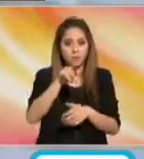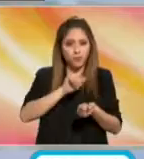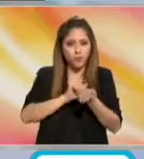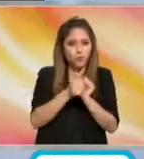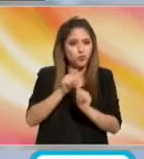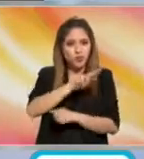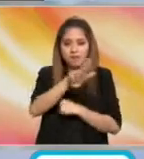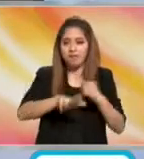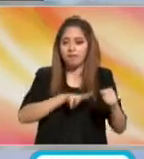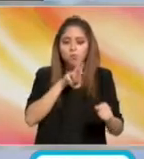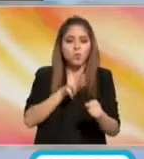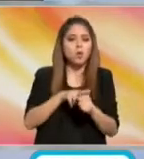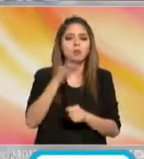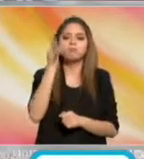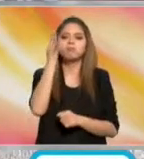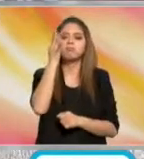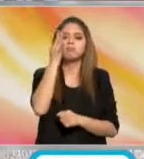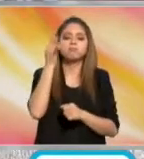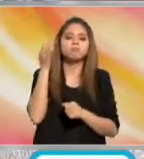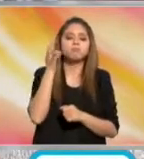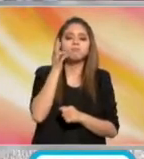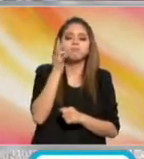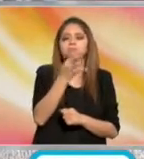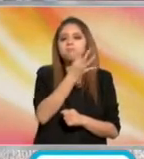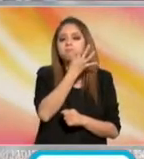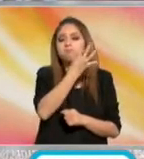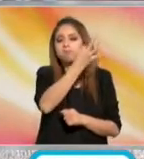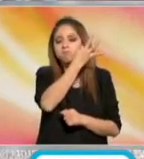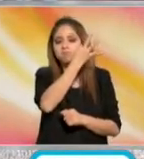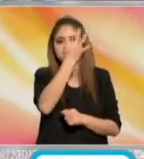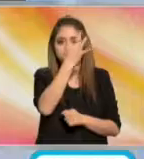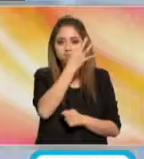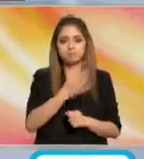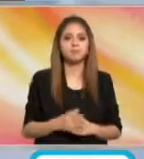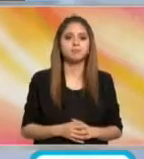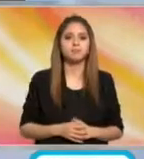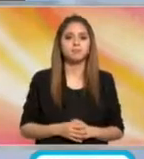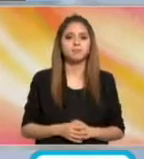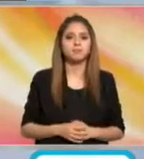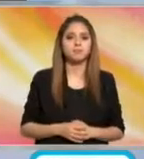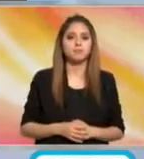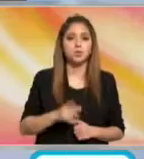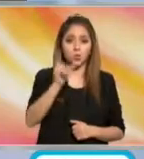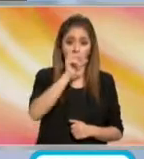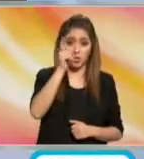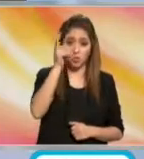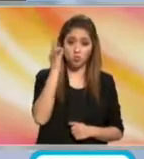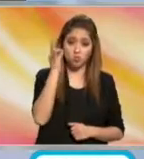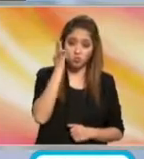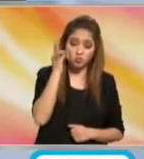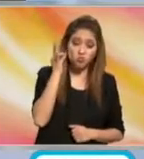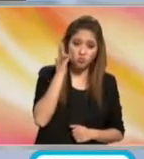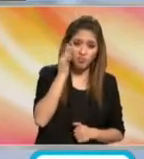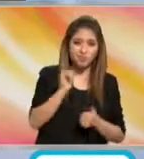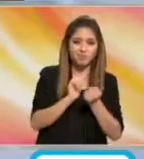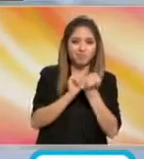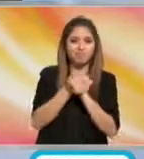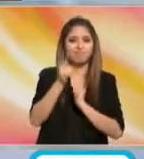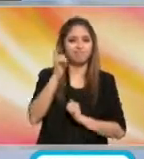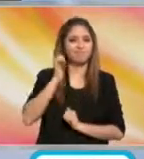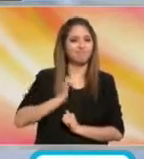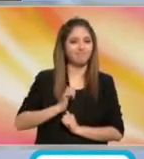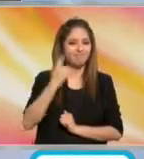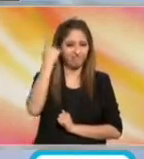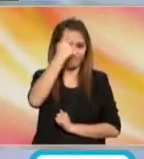impurezas saliendo por ahí al aire libre, ¿no? Pues perjudicando un poquito nuestra apariencia. Pero para